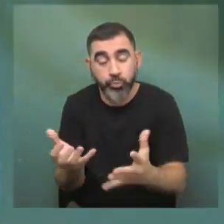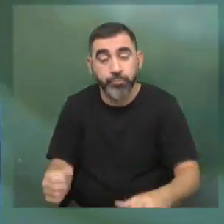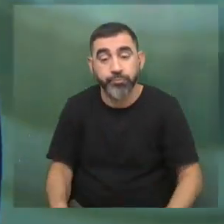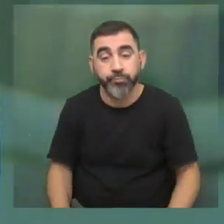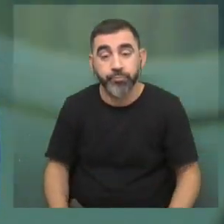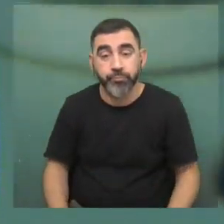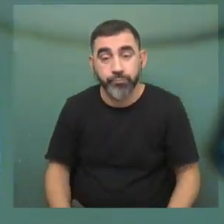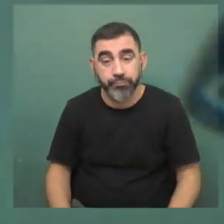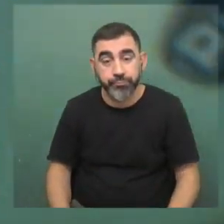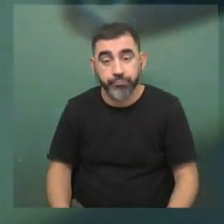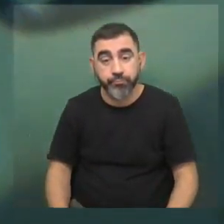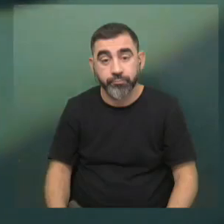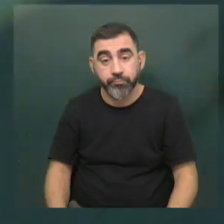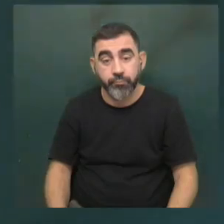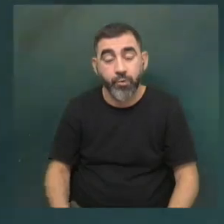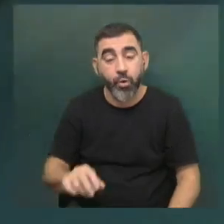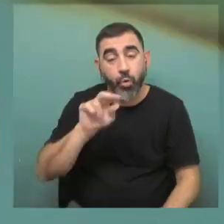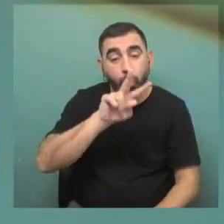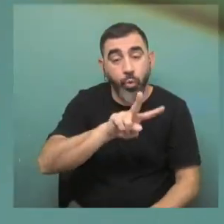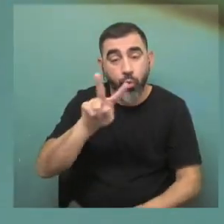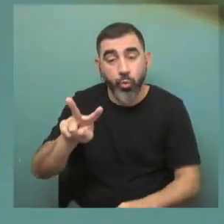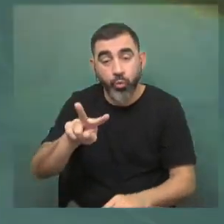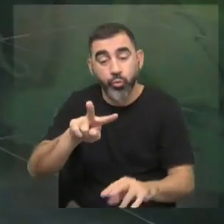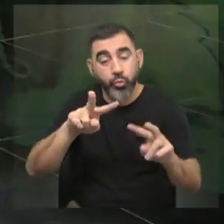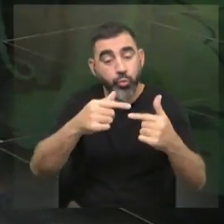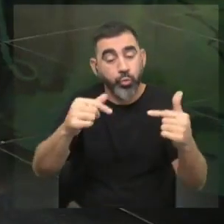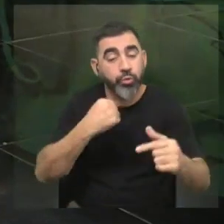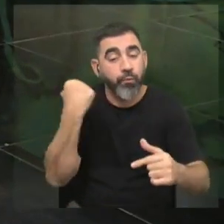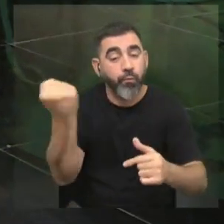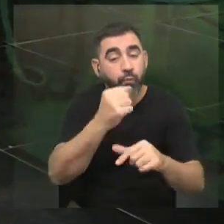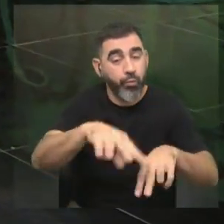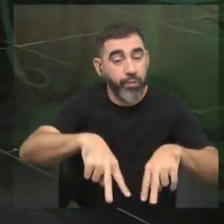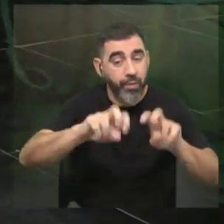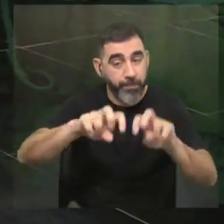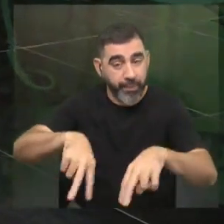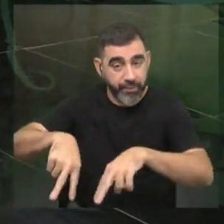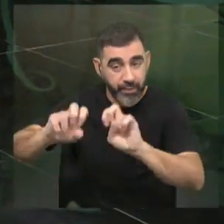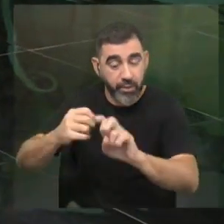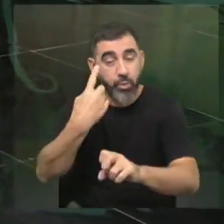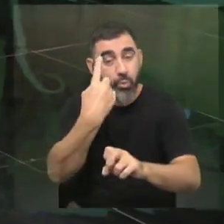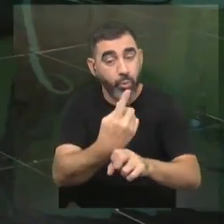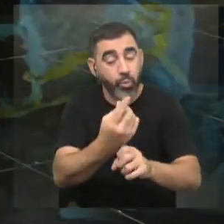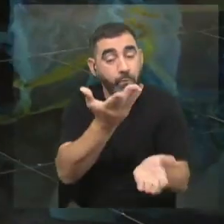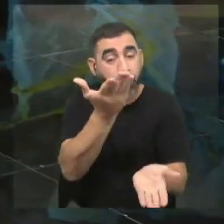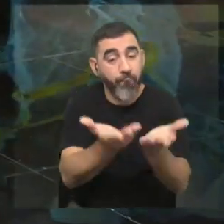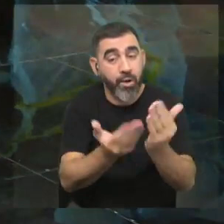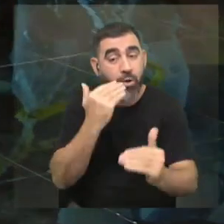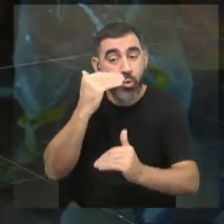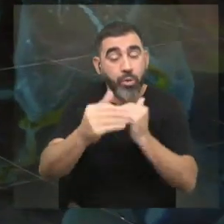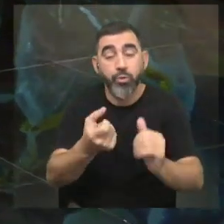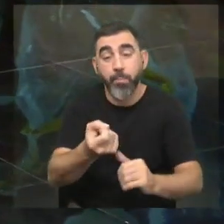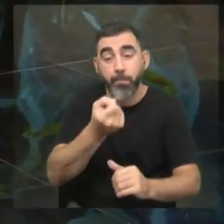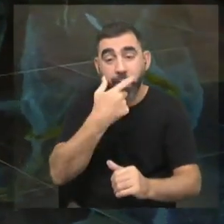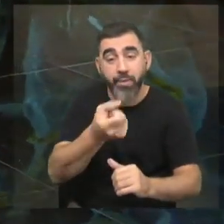narrativa de la trilogía y que eso se va a ver reflejado en la última entrega, 1930 La búsqueda, que se publicará el año que